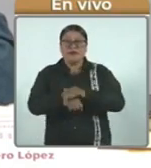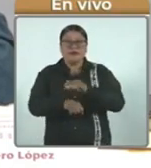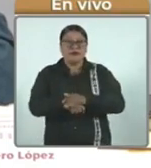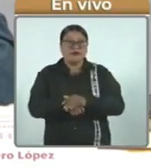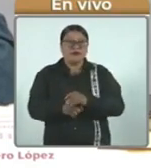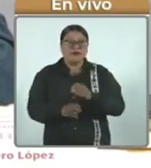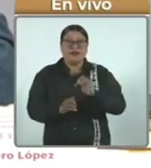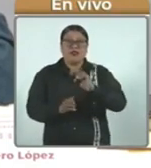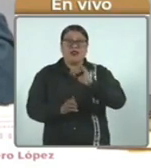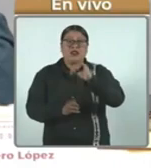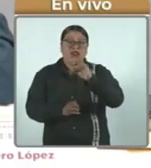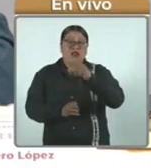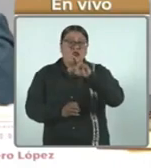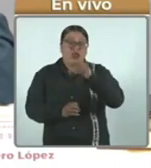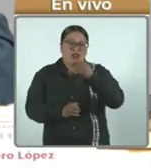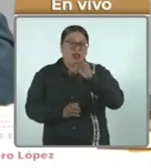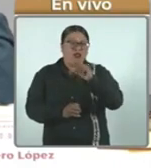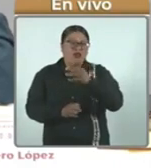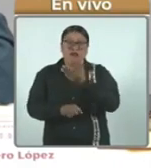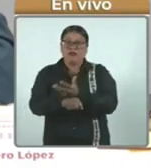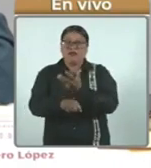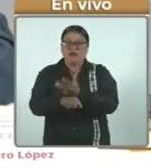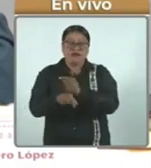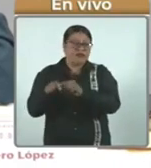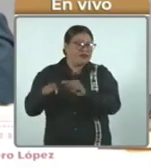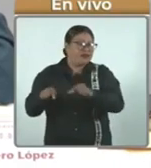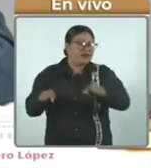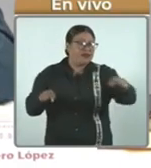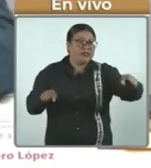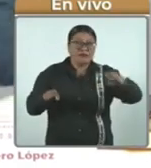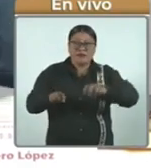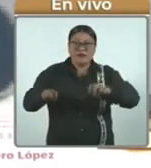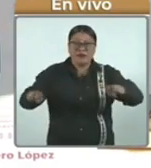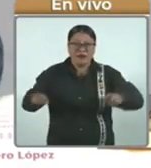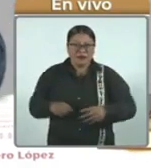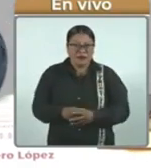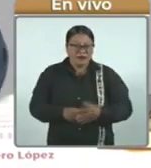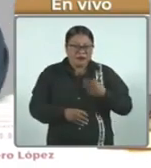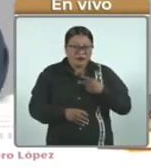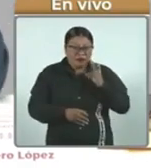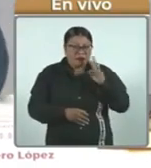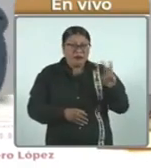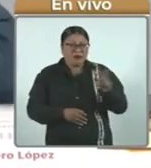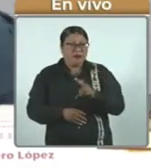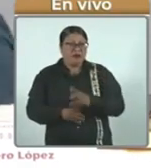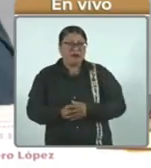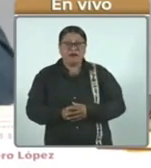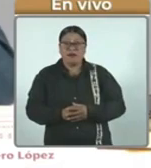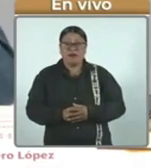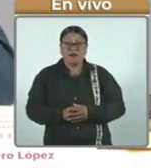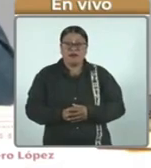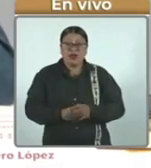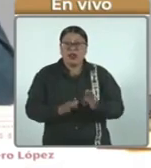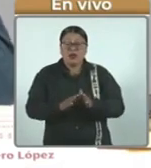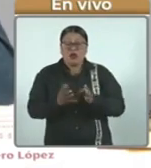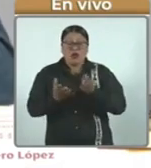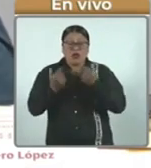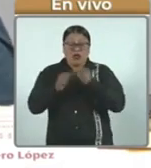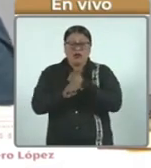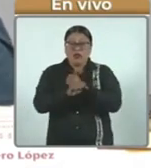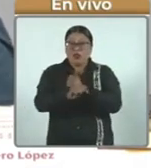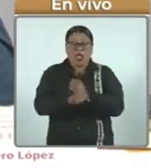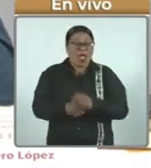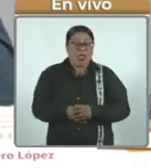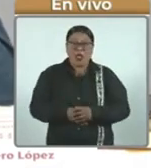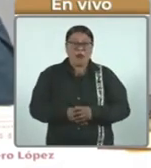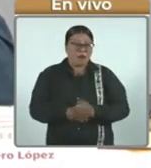de Oregón, dice, puro estadounidense. Si hubiera una percepción de inseguridad, no vienen. Turismo